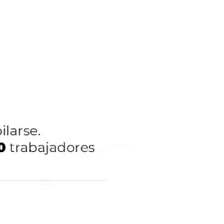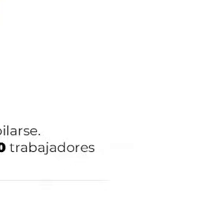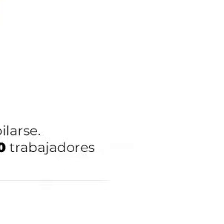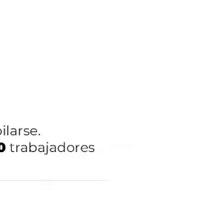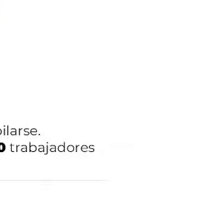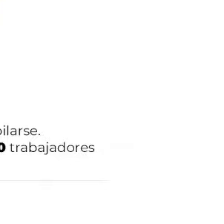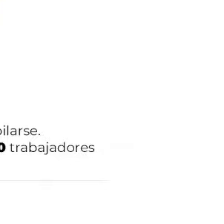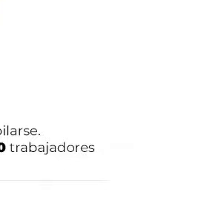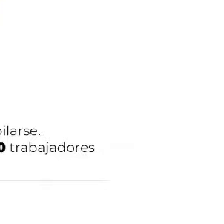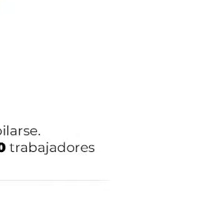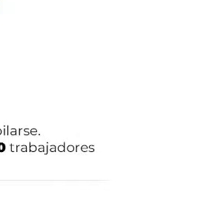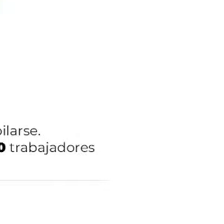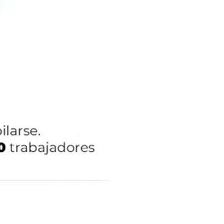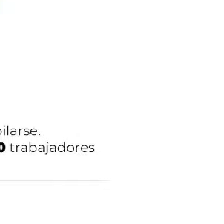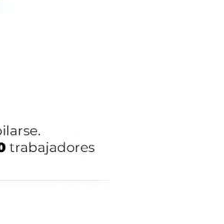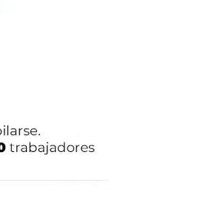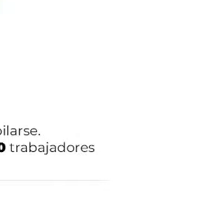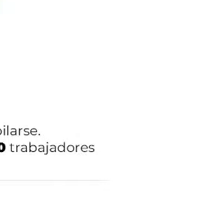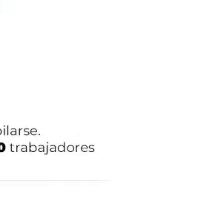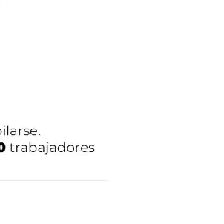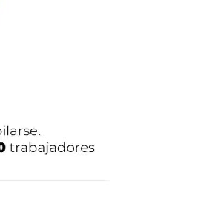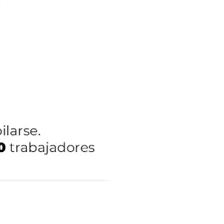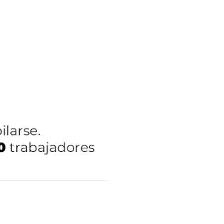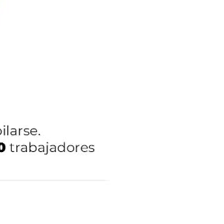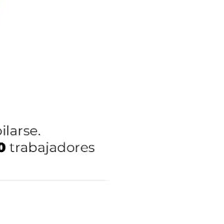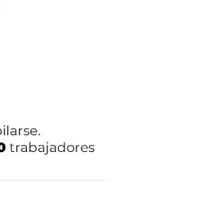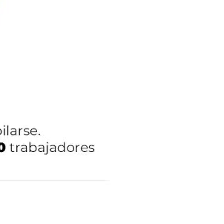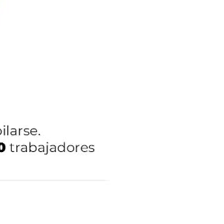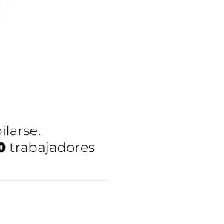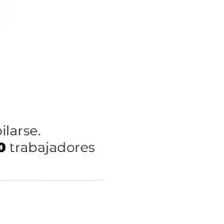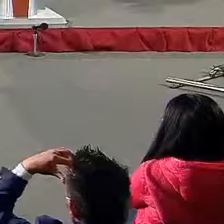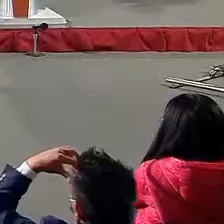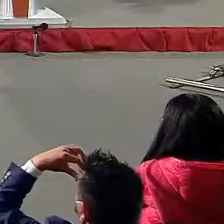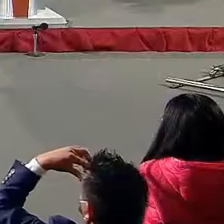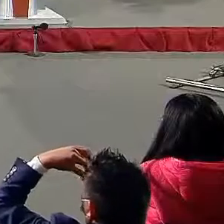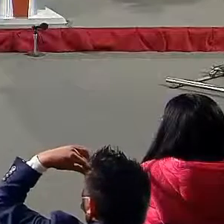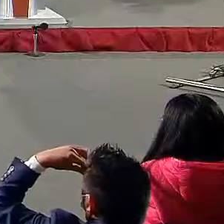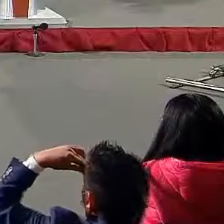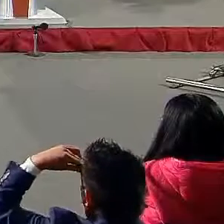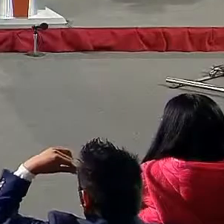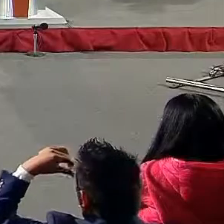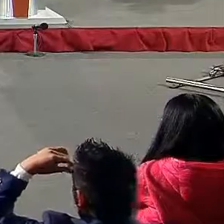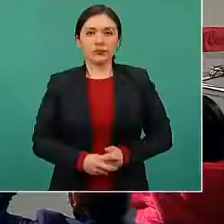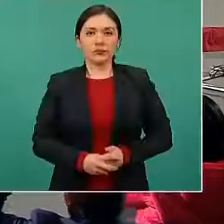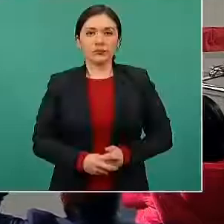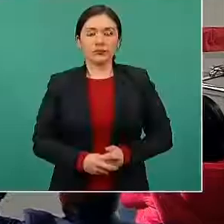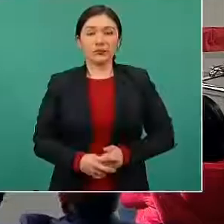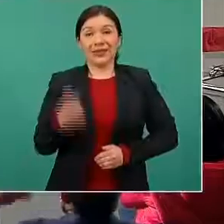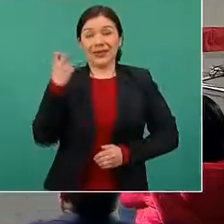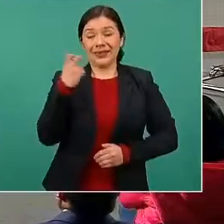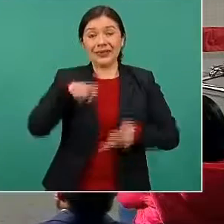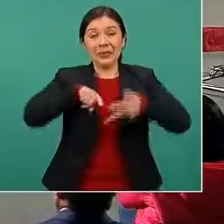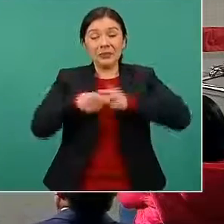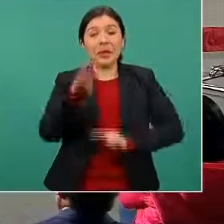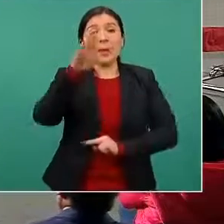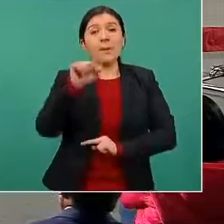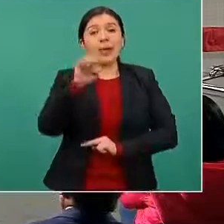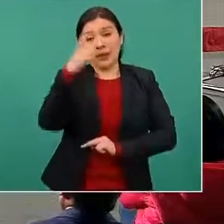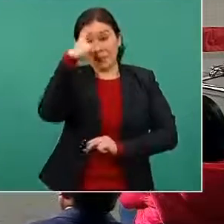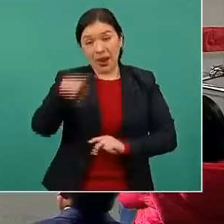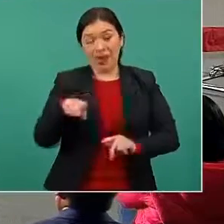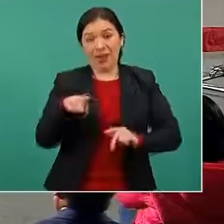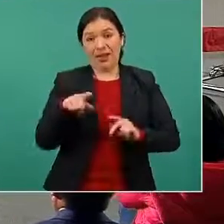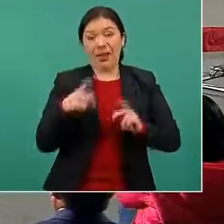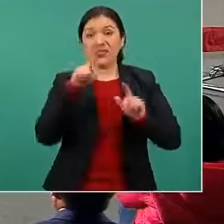el 2024. ¿Por qué a partir de febrero del 22? Bueno, porque vamos a librar la elección sindical para que no